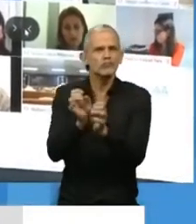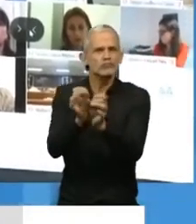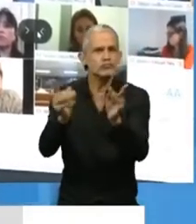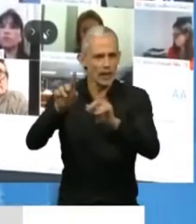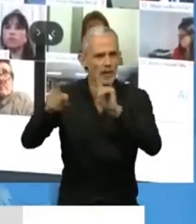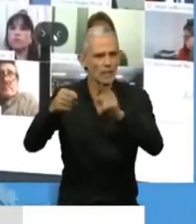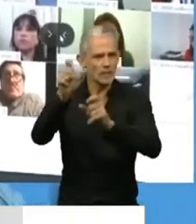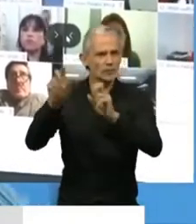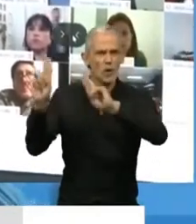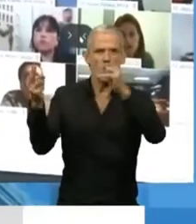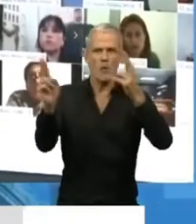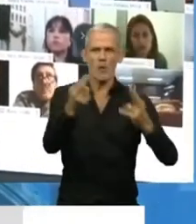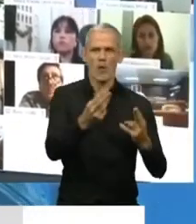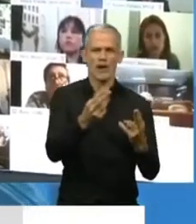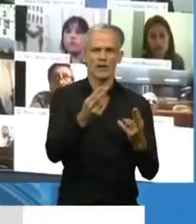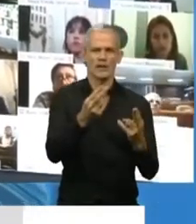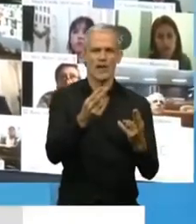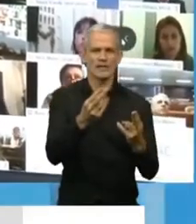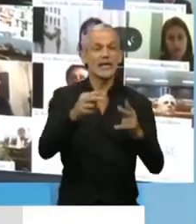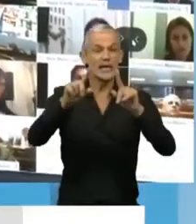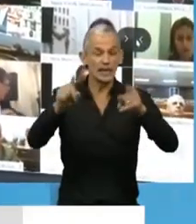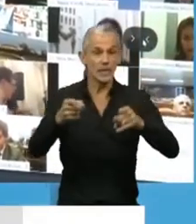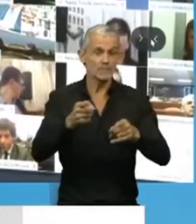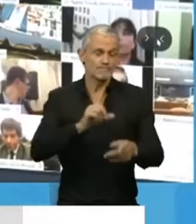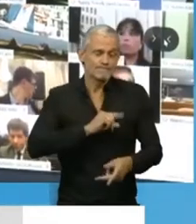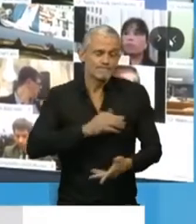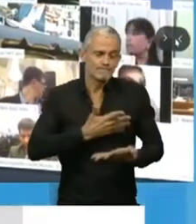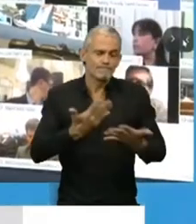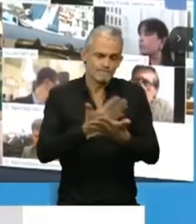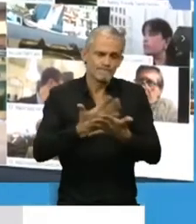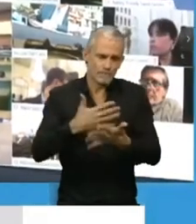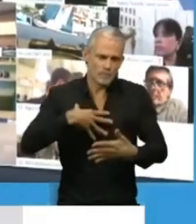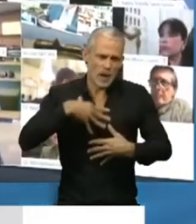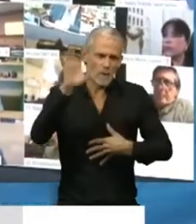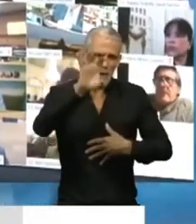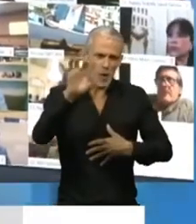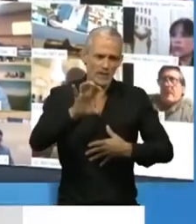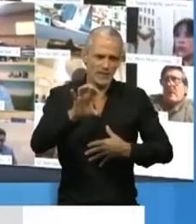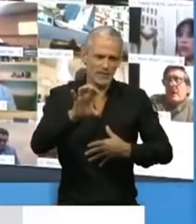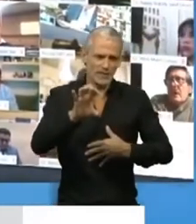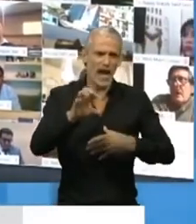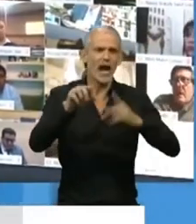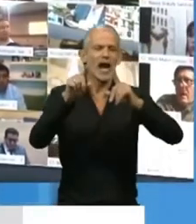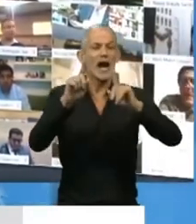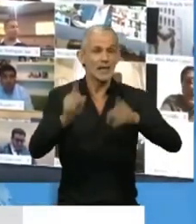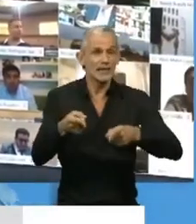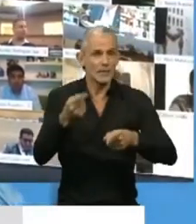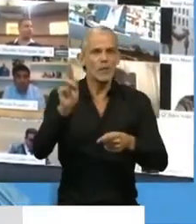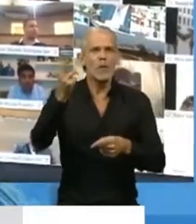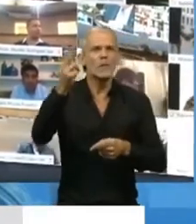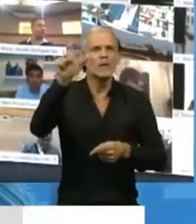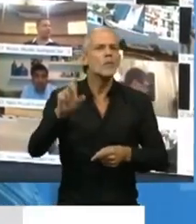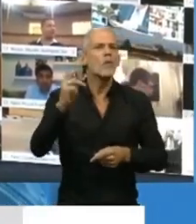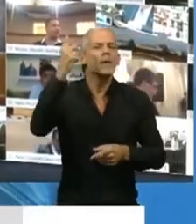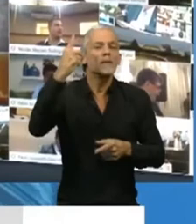decesos, cuando además, lamentablemente, incluso en mi propia provincia, uno de los primeros decesos que tuvimos que sufrir fue el de un